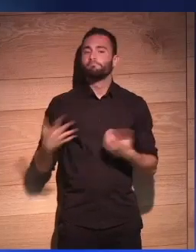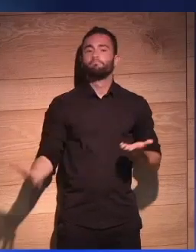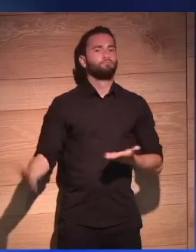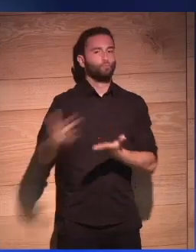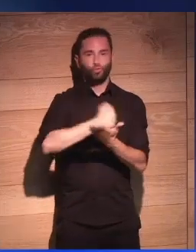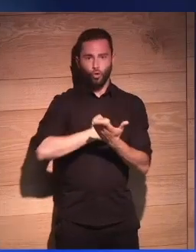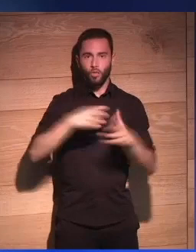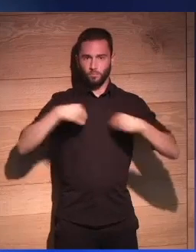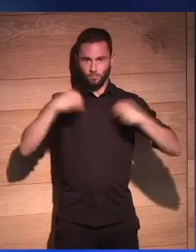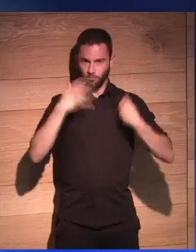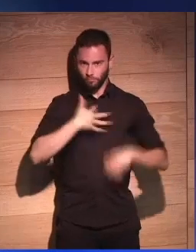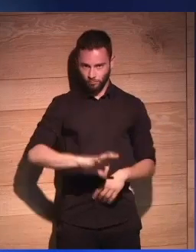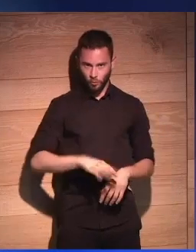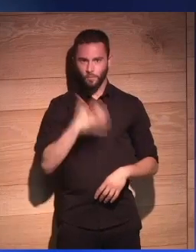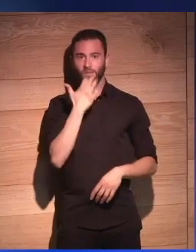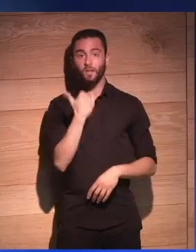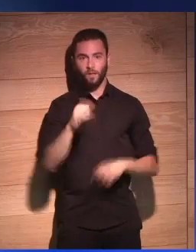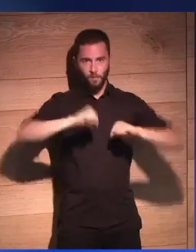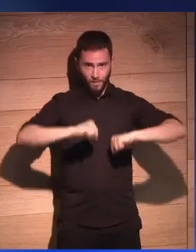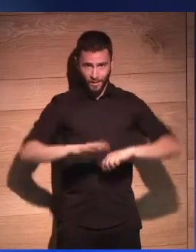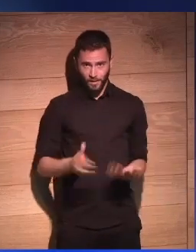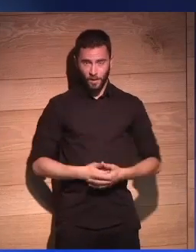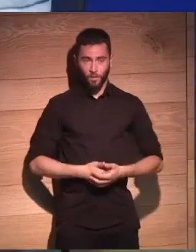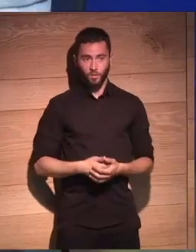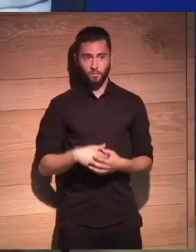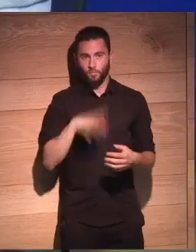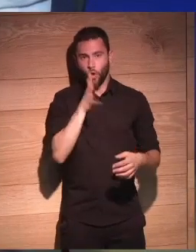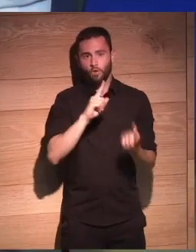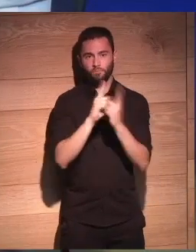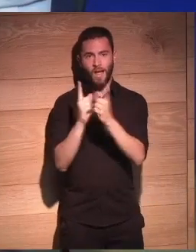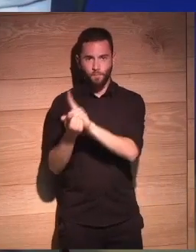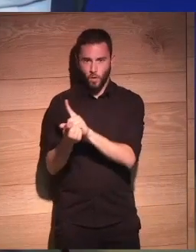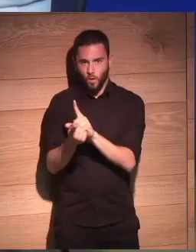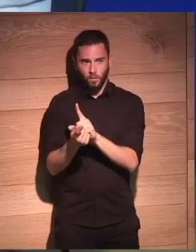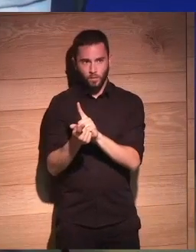todos disfrutamos al envejecer. Hablemos, ¿no? Hay cambios de